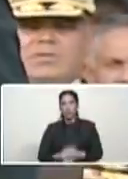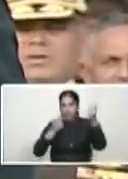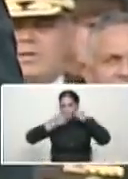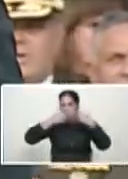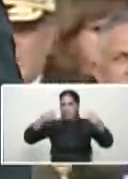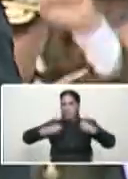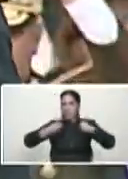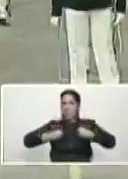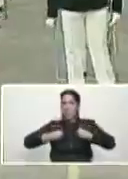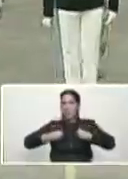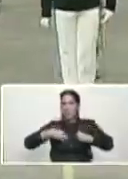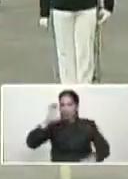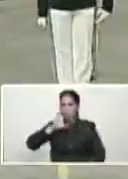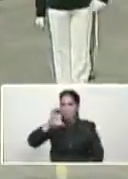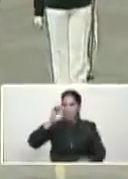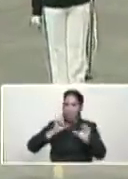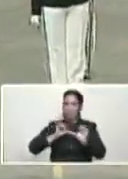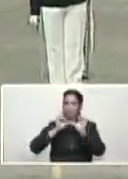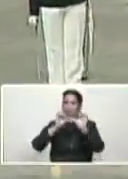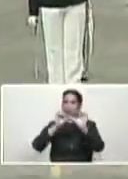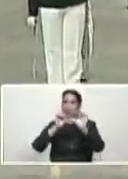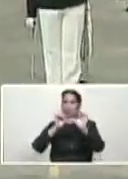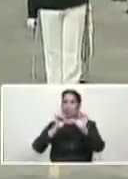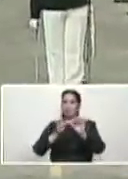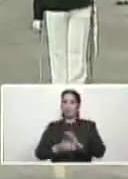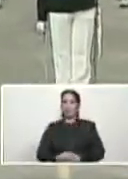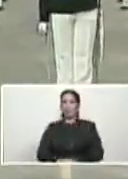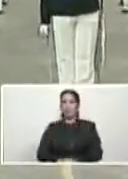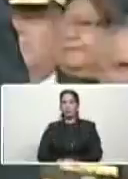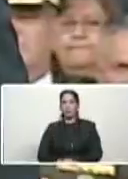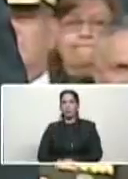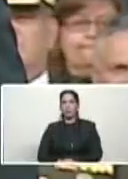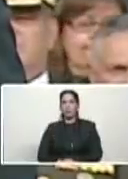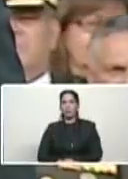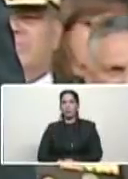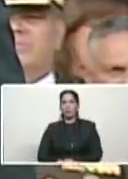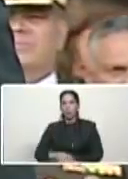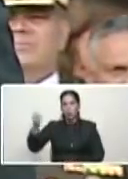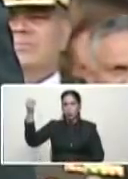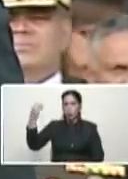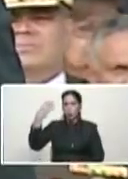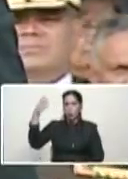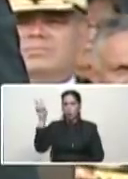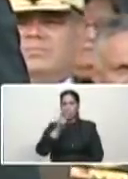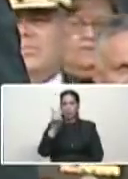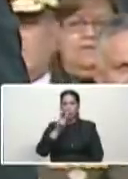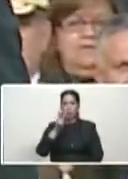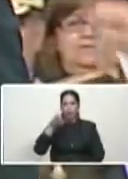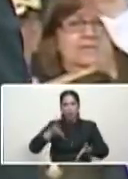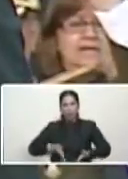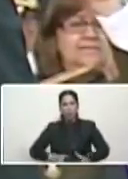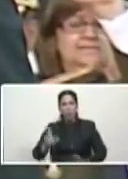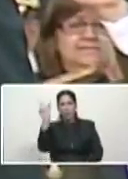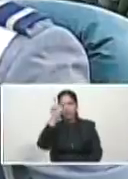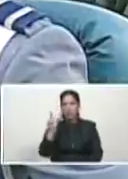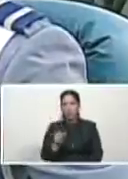¡Chávez vive! ¡El sol de Venezuela nace en el Esequibo!